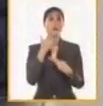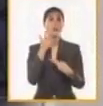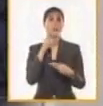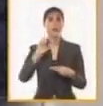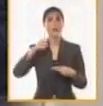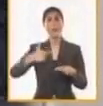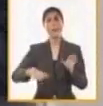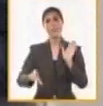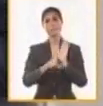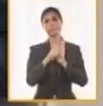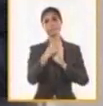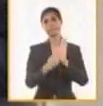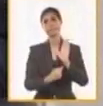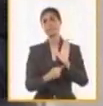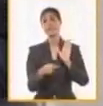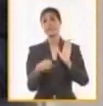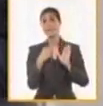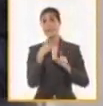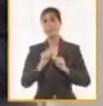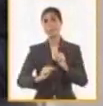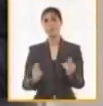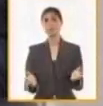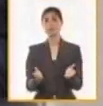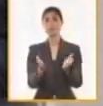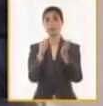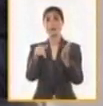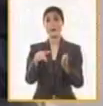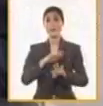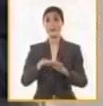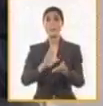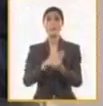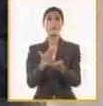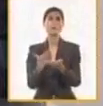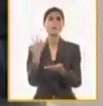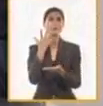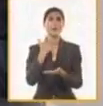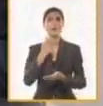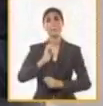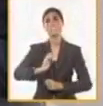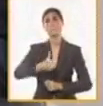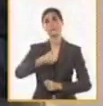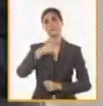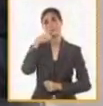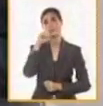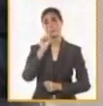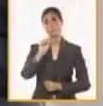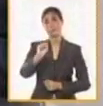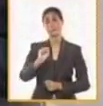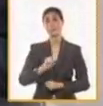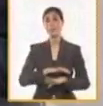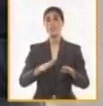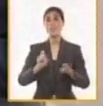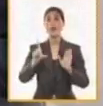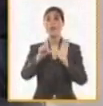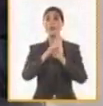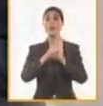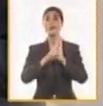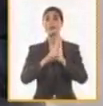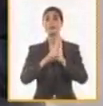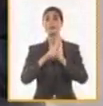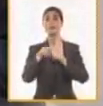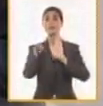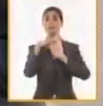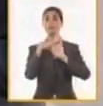7 transformaciones que promulgó el presidente. Que hay, dentro de esas 7 transformaciones, hay una que le está